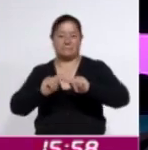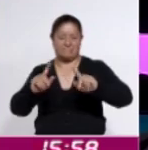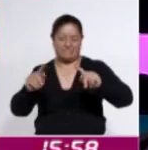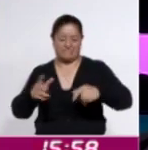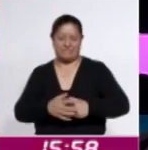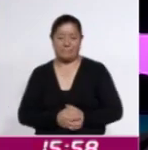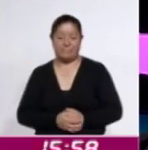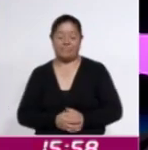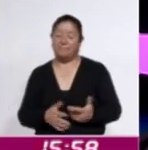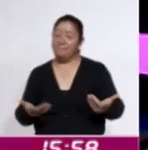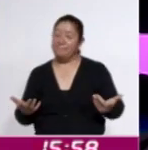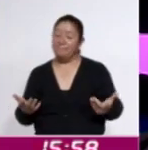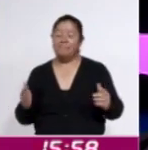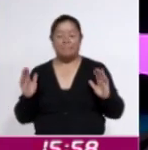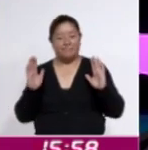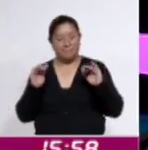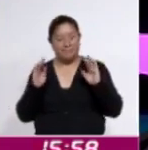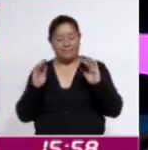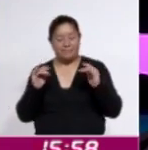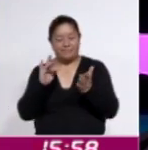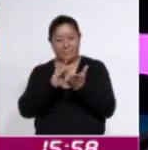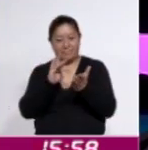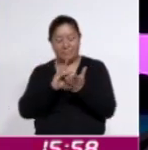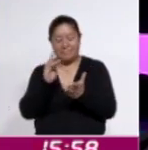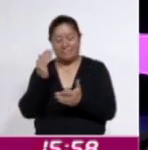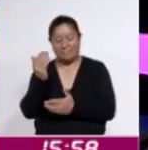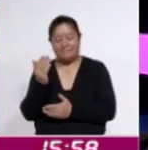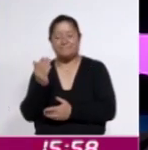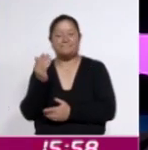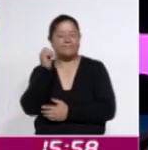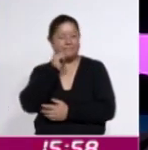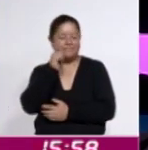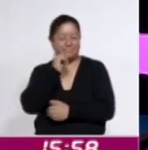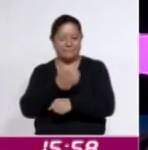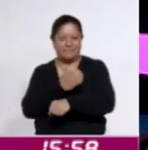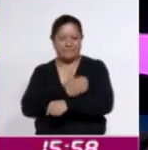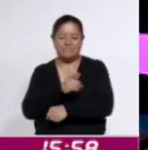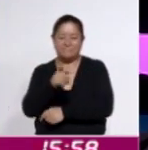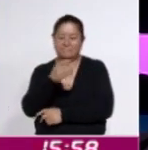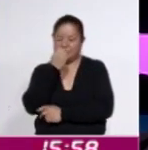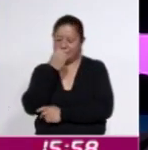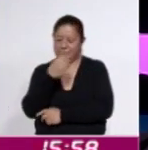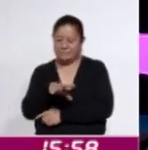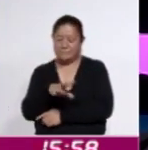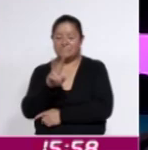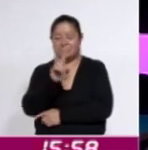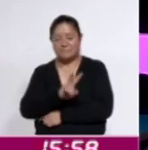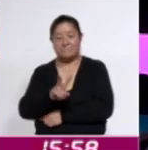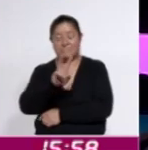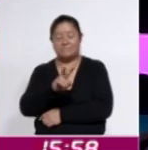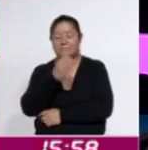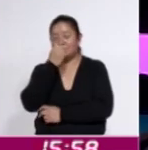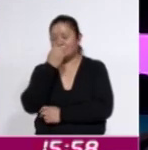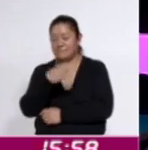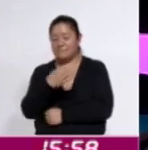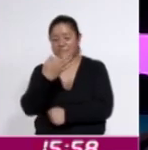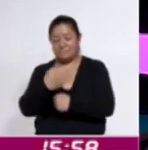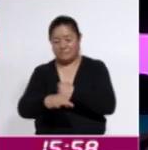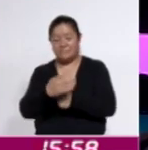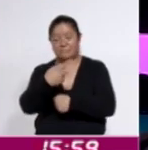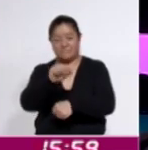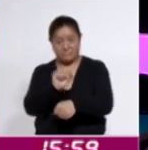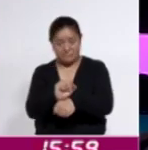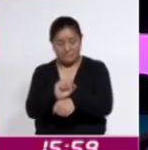invitación. Pues ya nos vamos. Muchísimas gracias, como siempre, por acompañarnos. Le deseamos que pase un estupendo viernes, un excelente fin